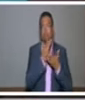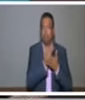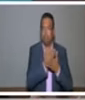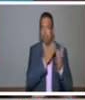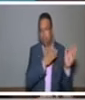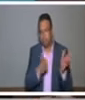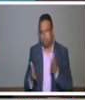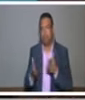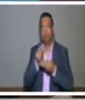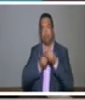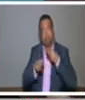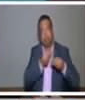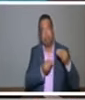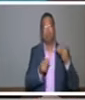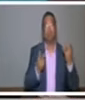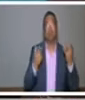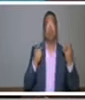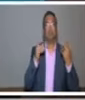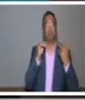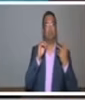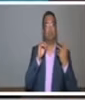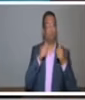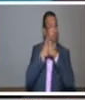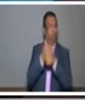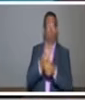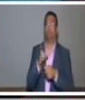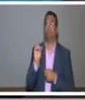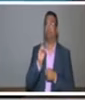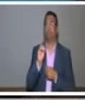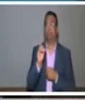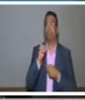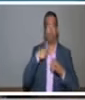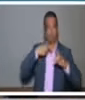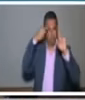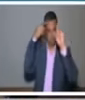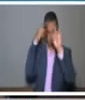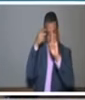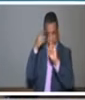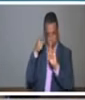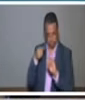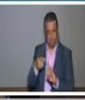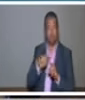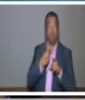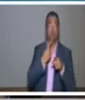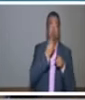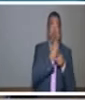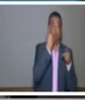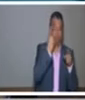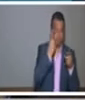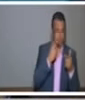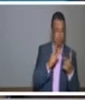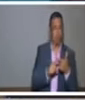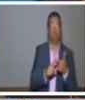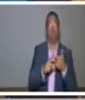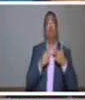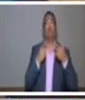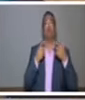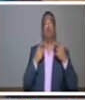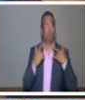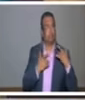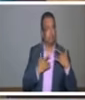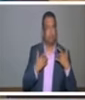que supone el tener esa legitimidad democrática a establecer una ruta fiscalmente responsable, socialmente sensible